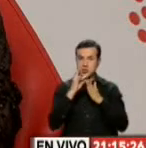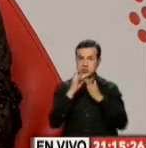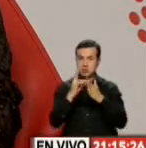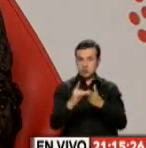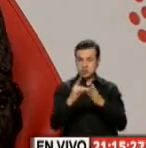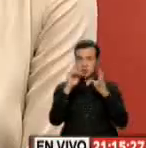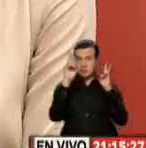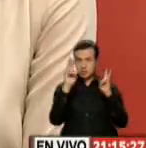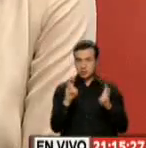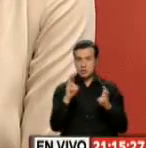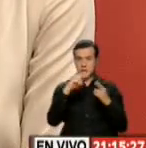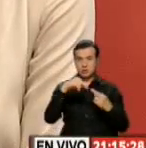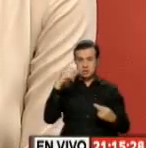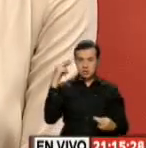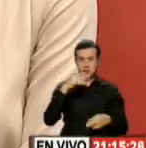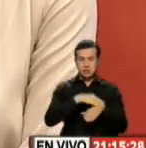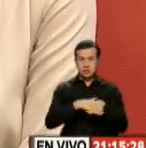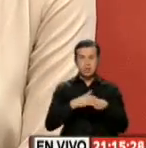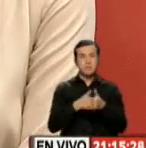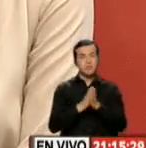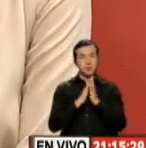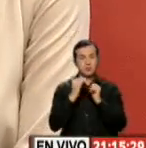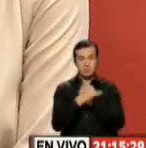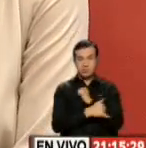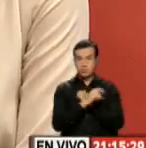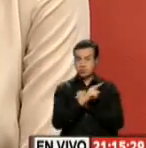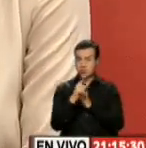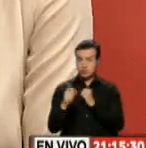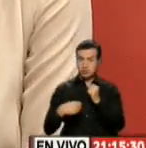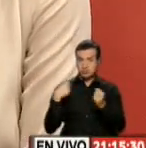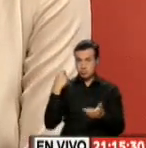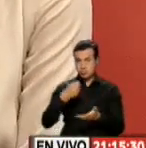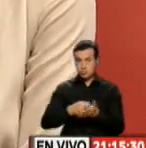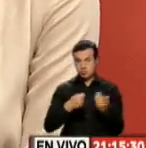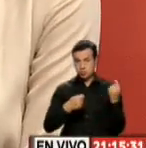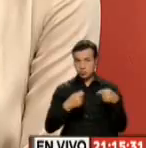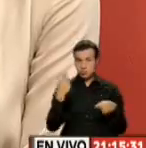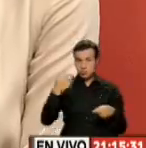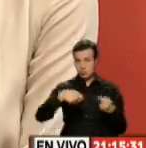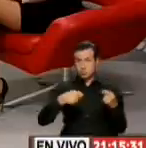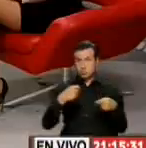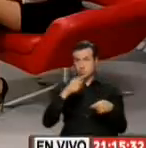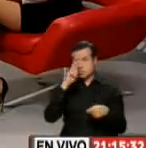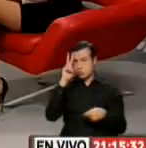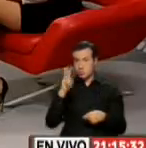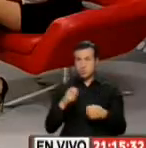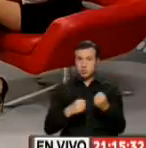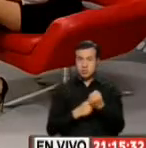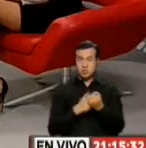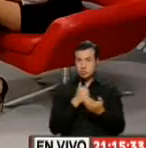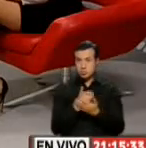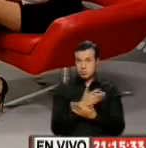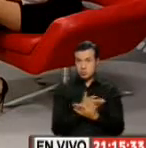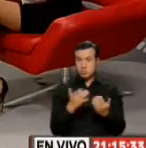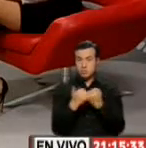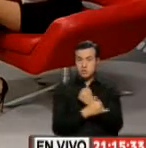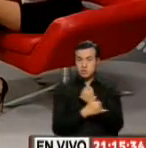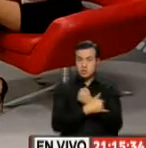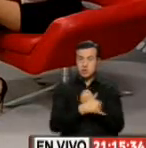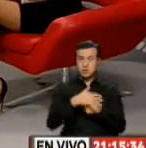como un tema regional y ha pedido que los estados también pongan recursos, más allá de la colaboración o no de Venezuela, que los estados pues puedan